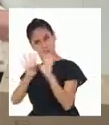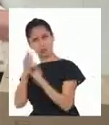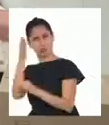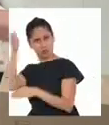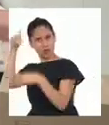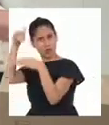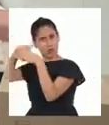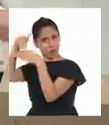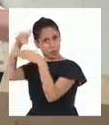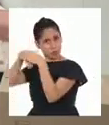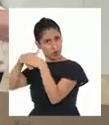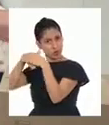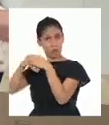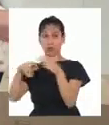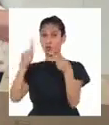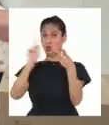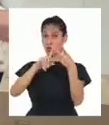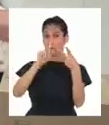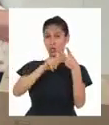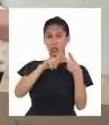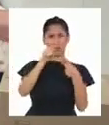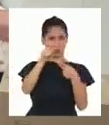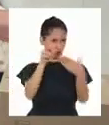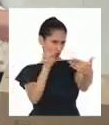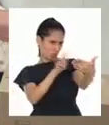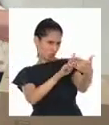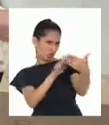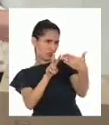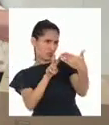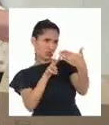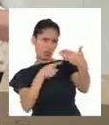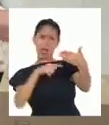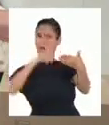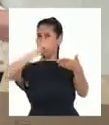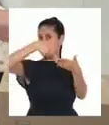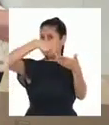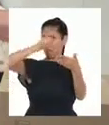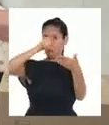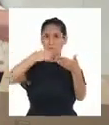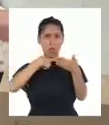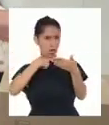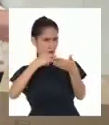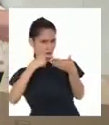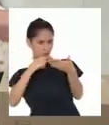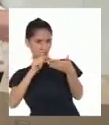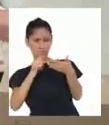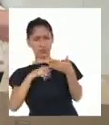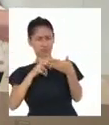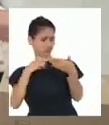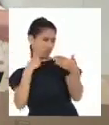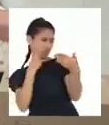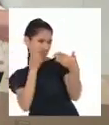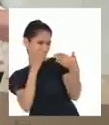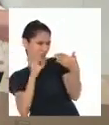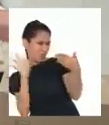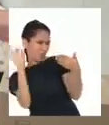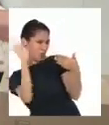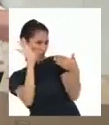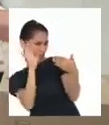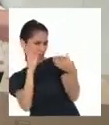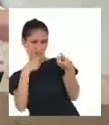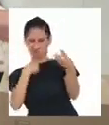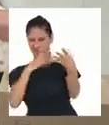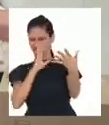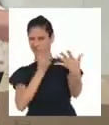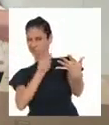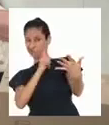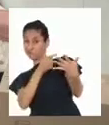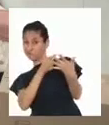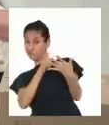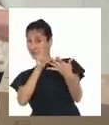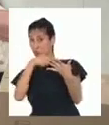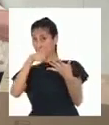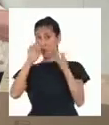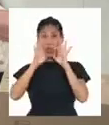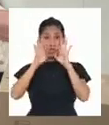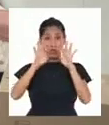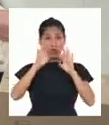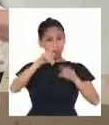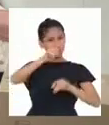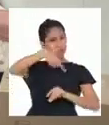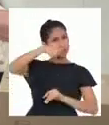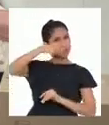Etiquetadas. Me gusta, me importa, me enfada. ¿Selfies y selfies grupales? Ah, no. De esas aún